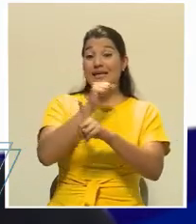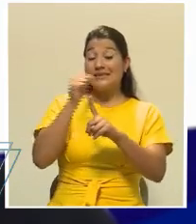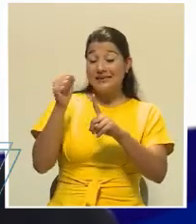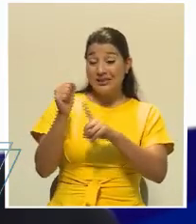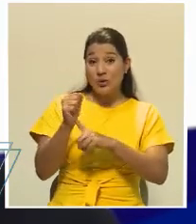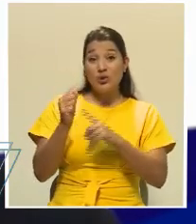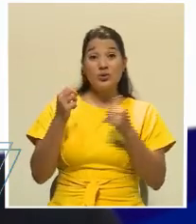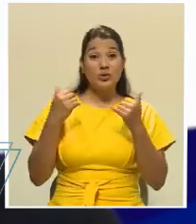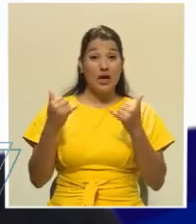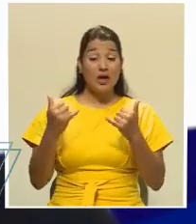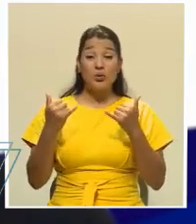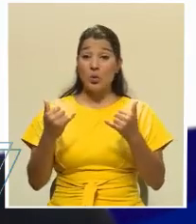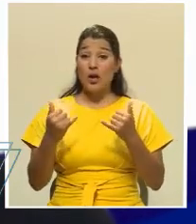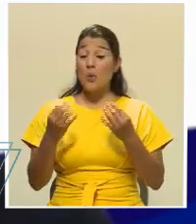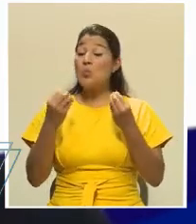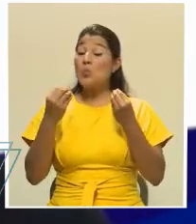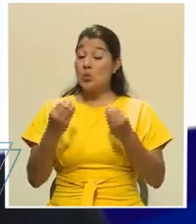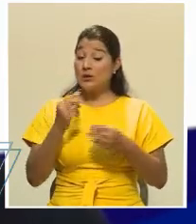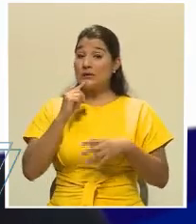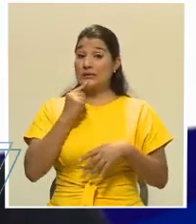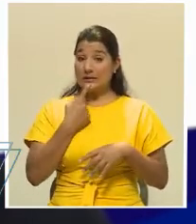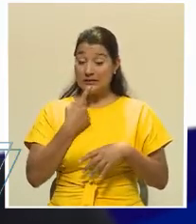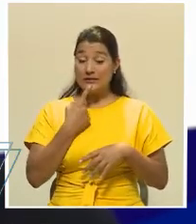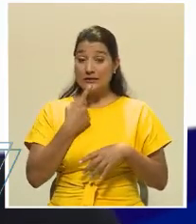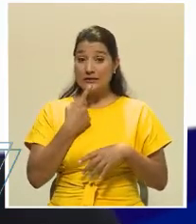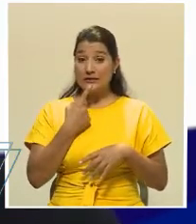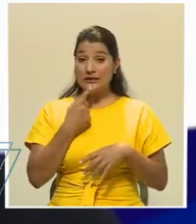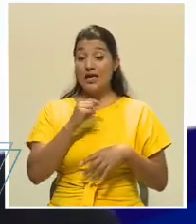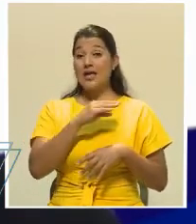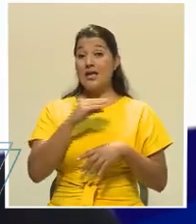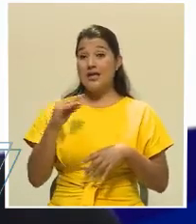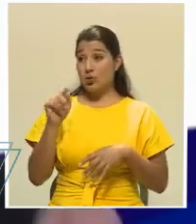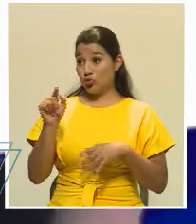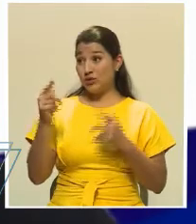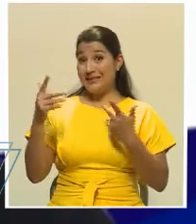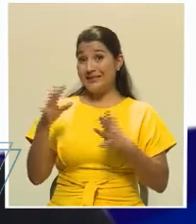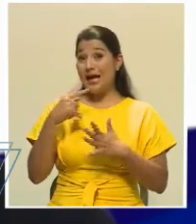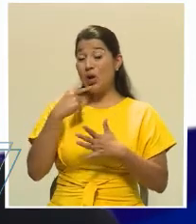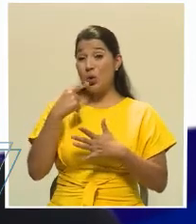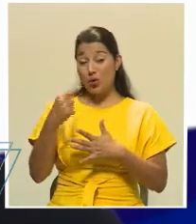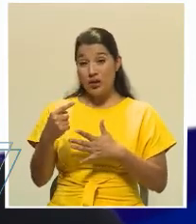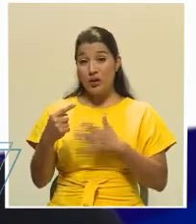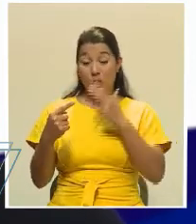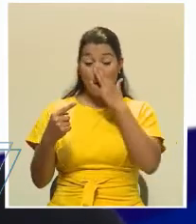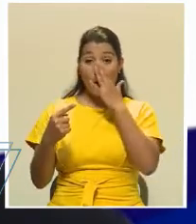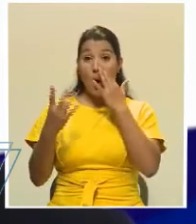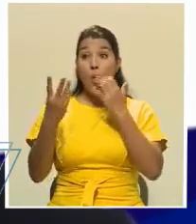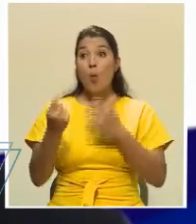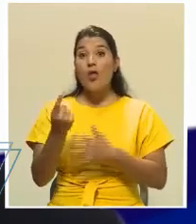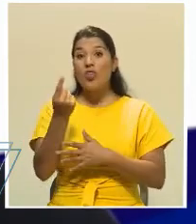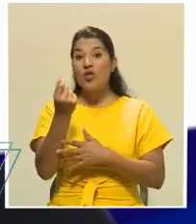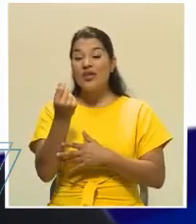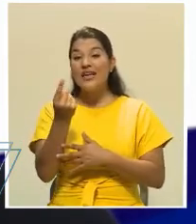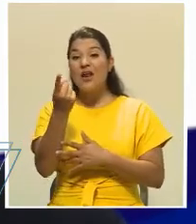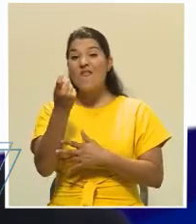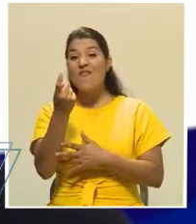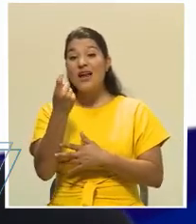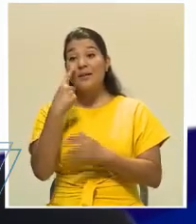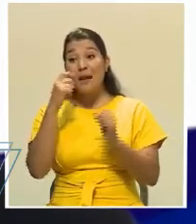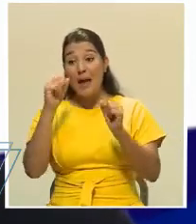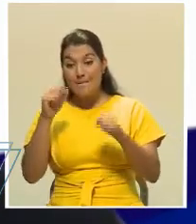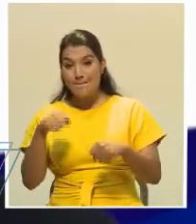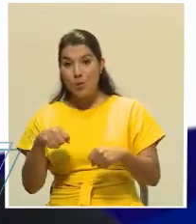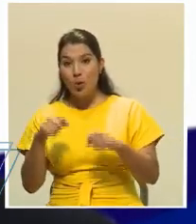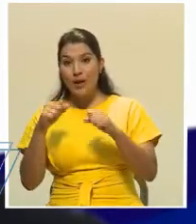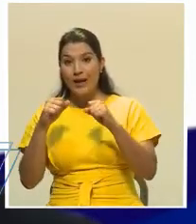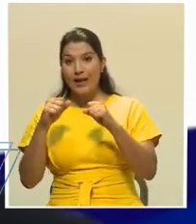es muy grave. Usted ya lo dijo, la suma que hay que alcanzar para poder salir con lo que